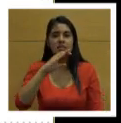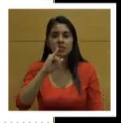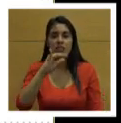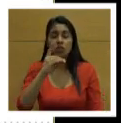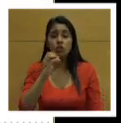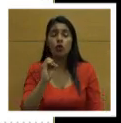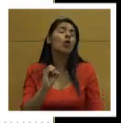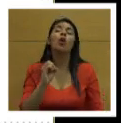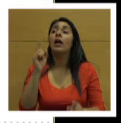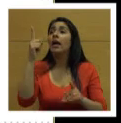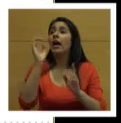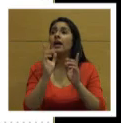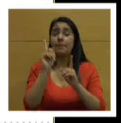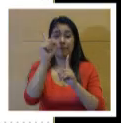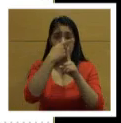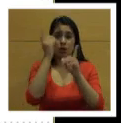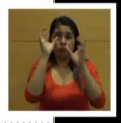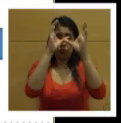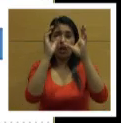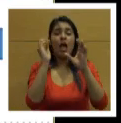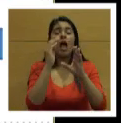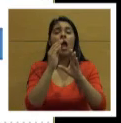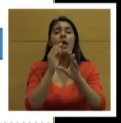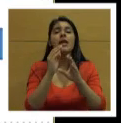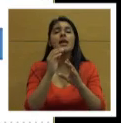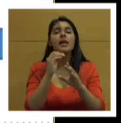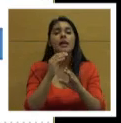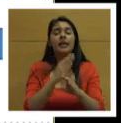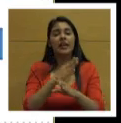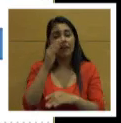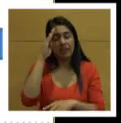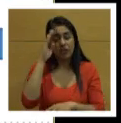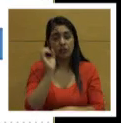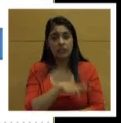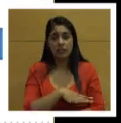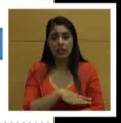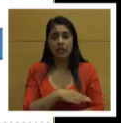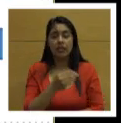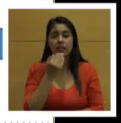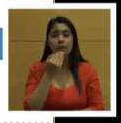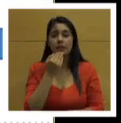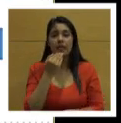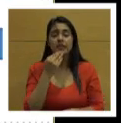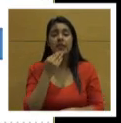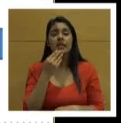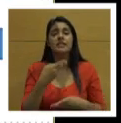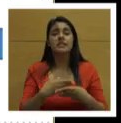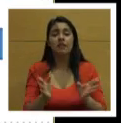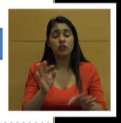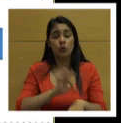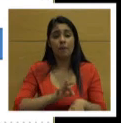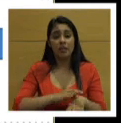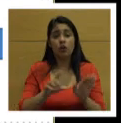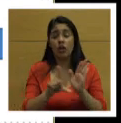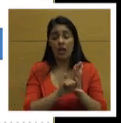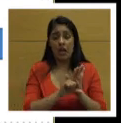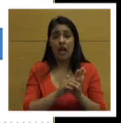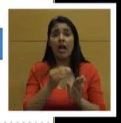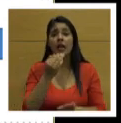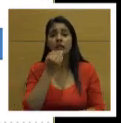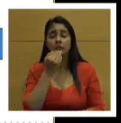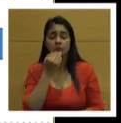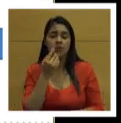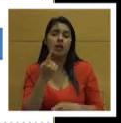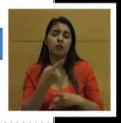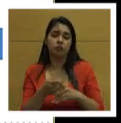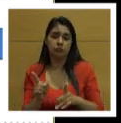año recién pasado. El Servicio Médico Legal también. Tenemos a Sarnamec a través de la Unidad de Violencia contra la Mujer, la Subsecretaría